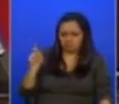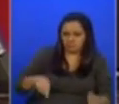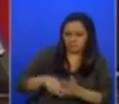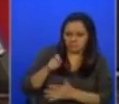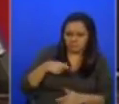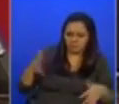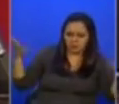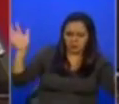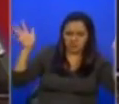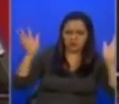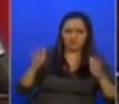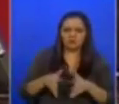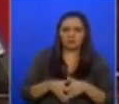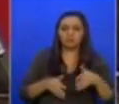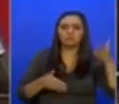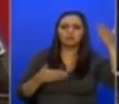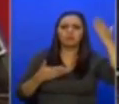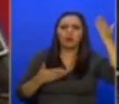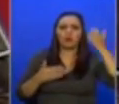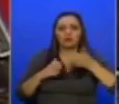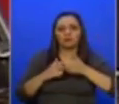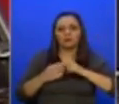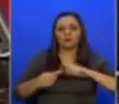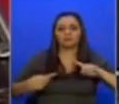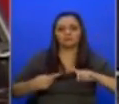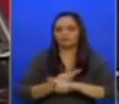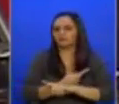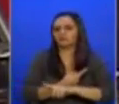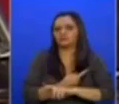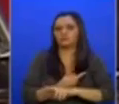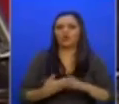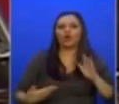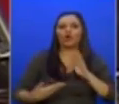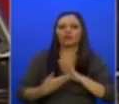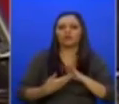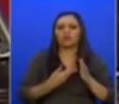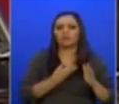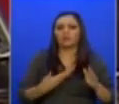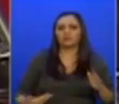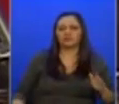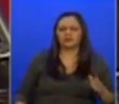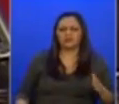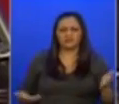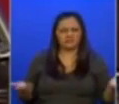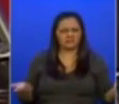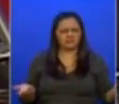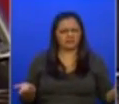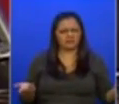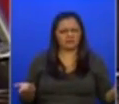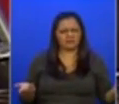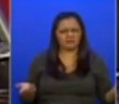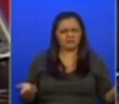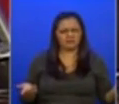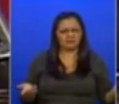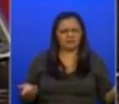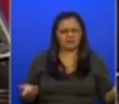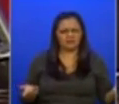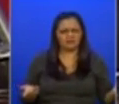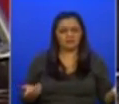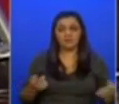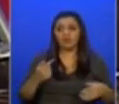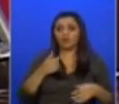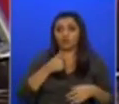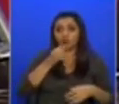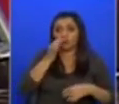manos malvadas para tratar de indisponer a la población contra el presidente de la República. O sea, sus males es porque Correa prometió relleno